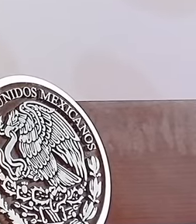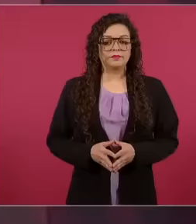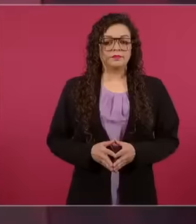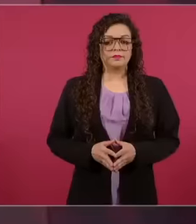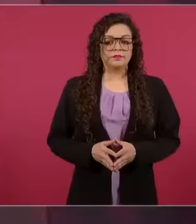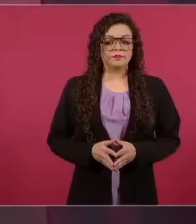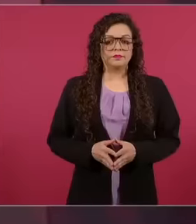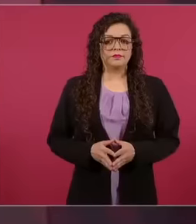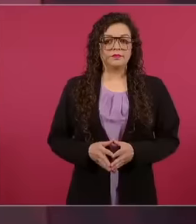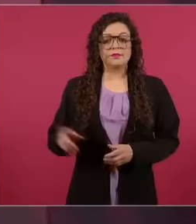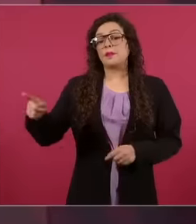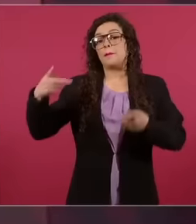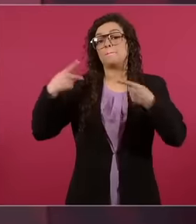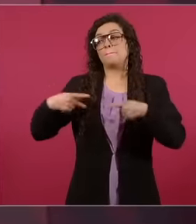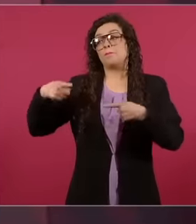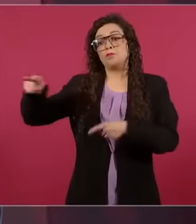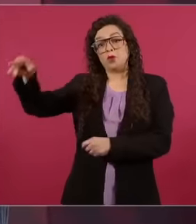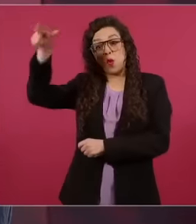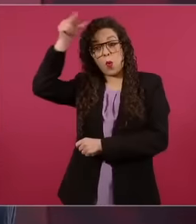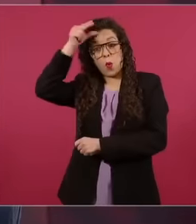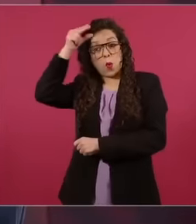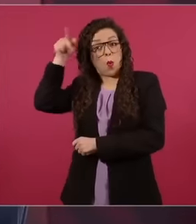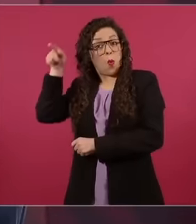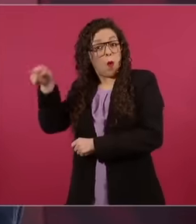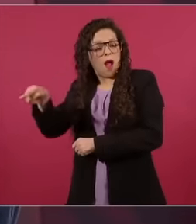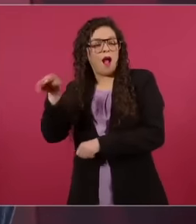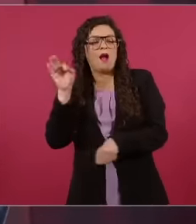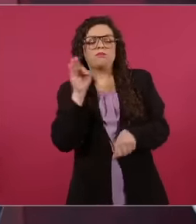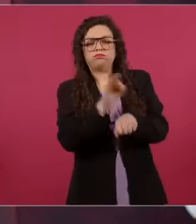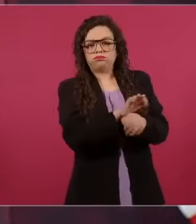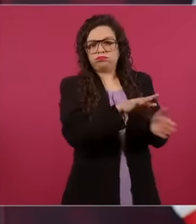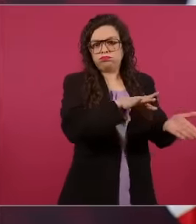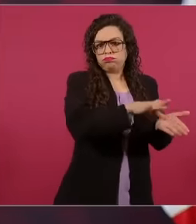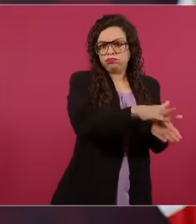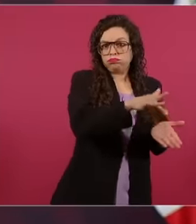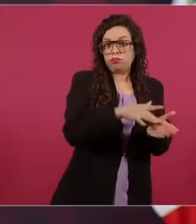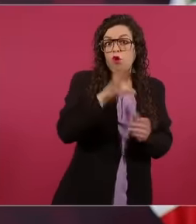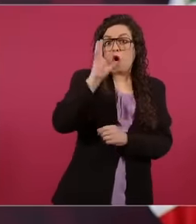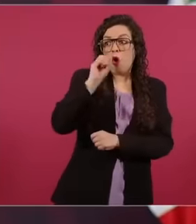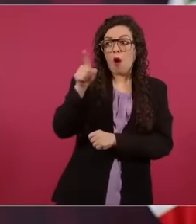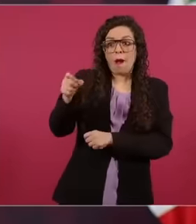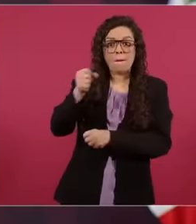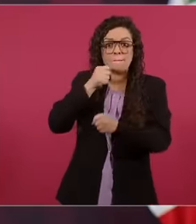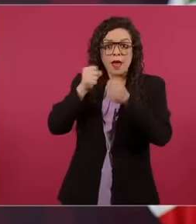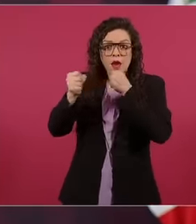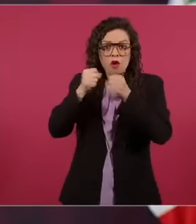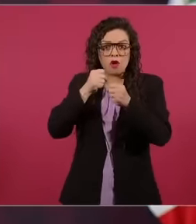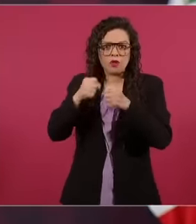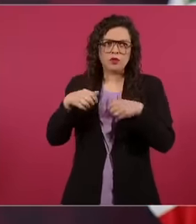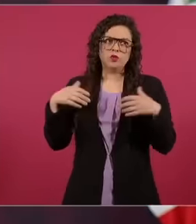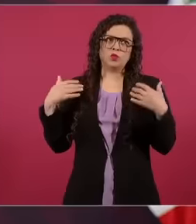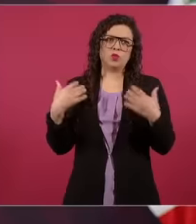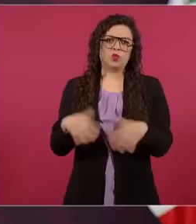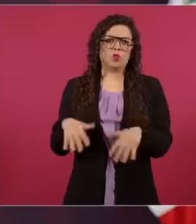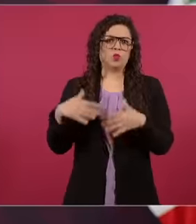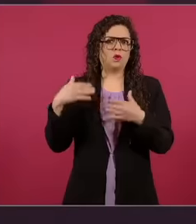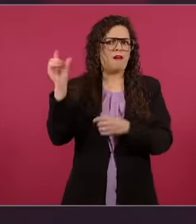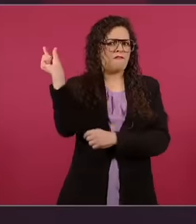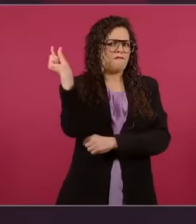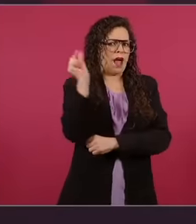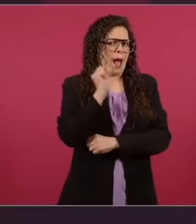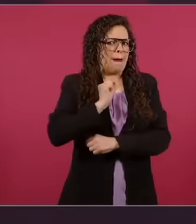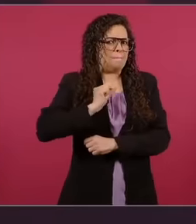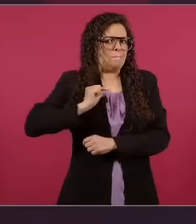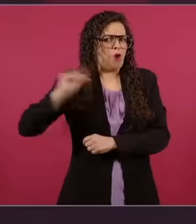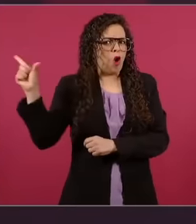O intelectuales orgánicos o periodistas famosos, que esa es la otra, ¿no?